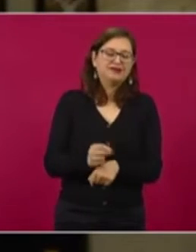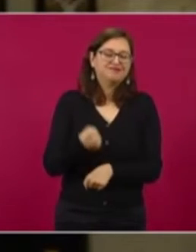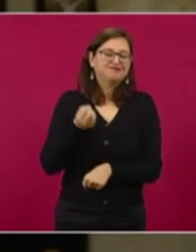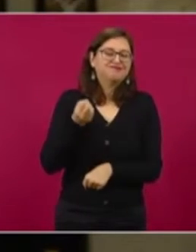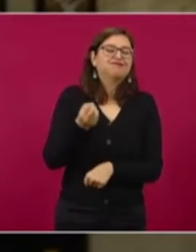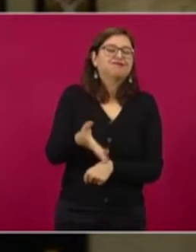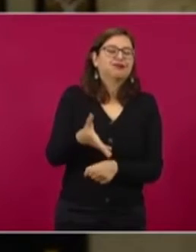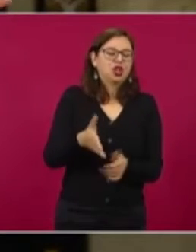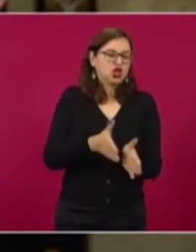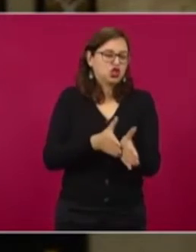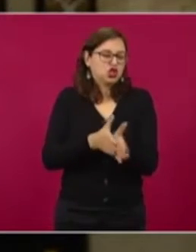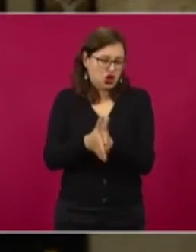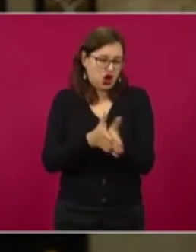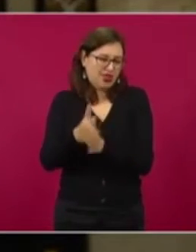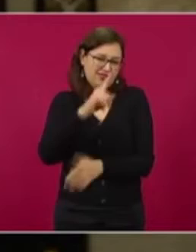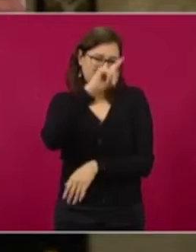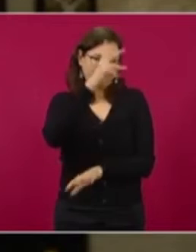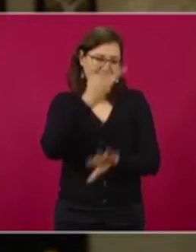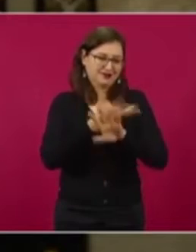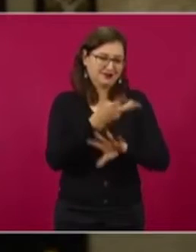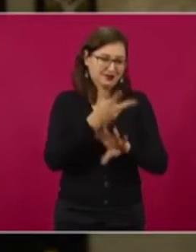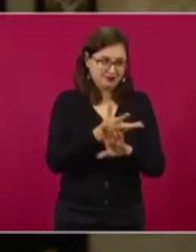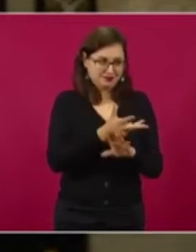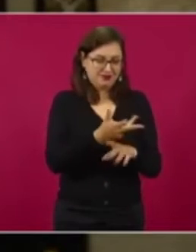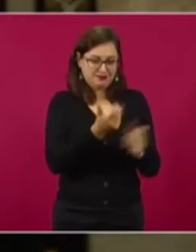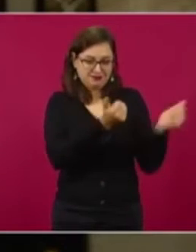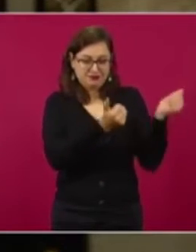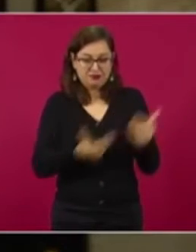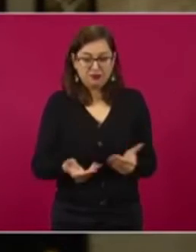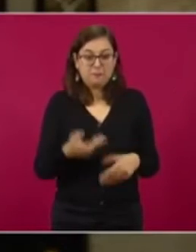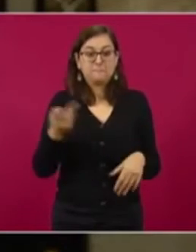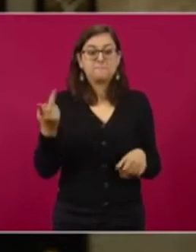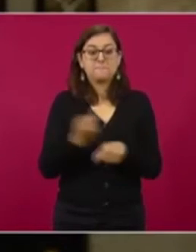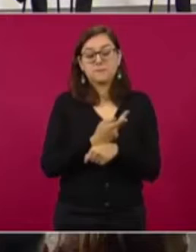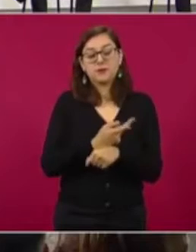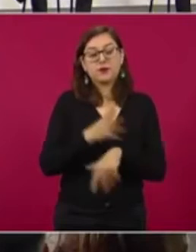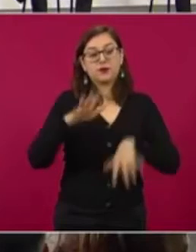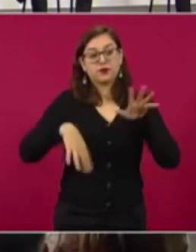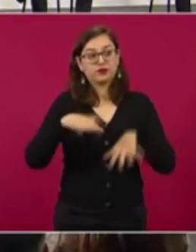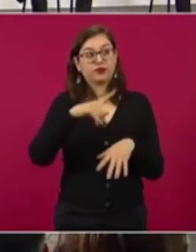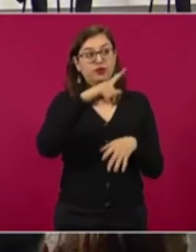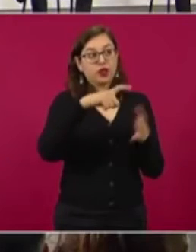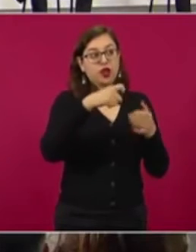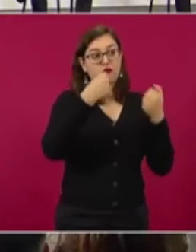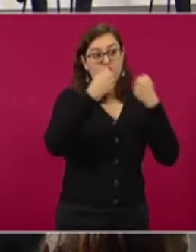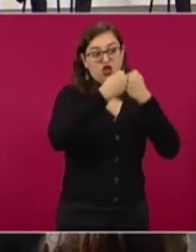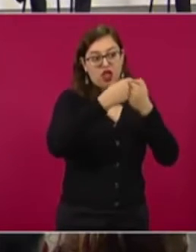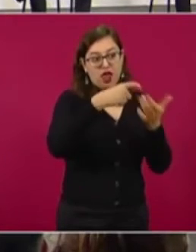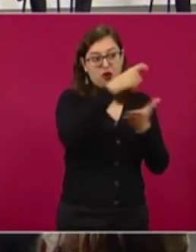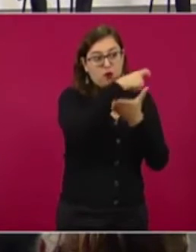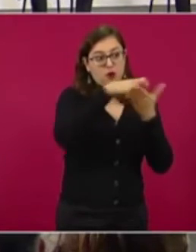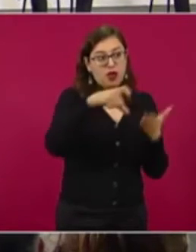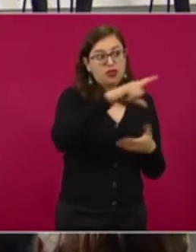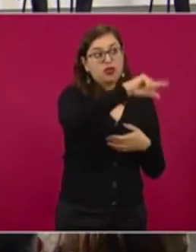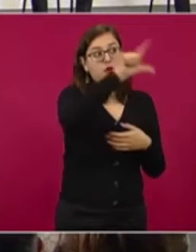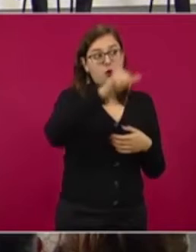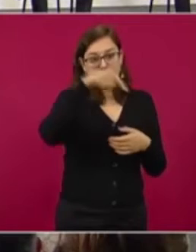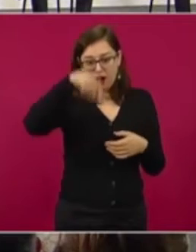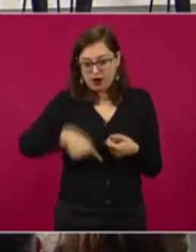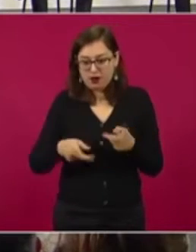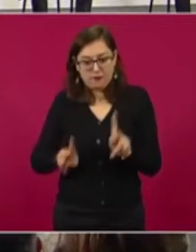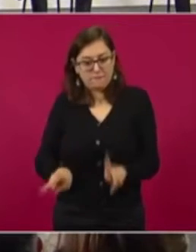conoce, a veces se viajan o lo compran terceras personas y tiende